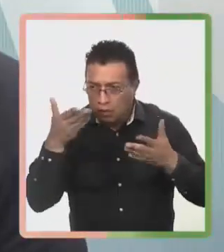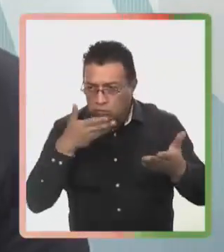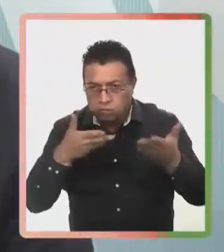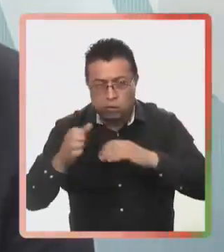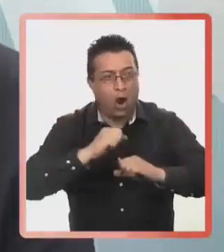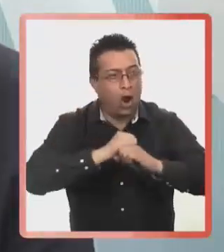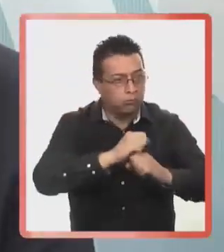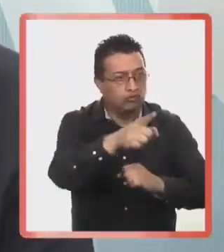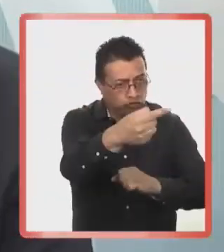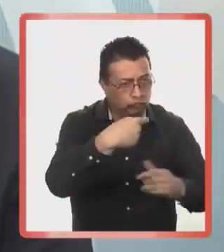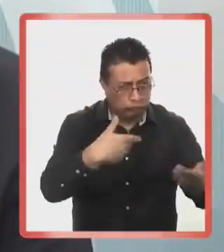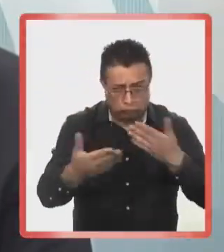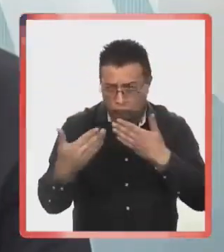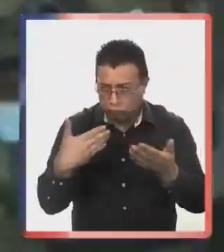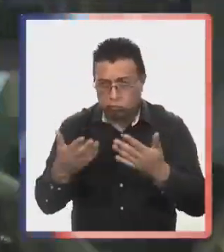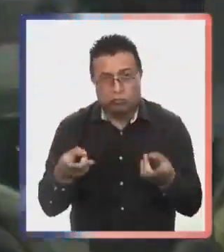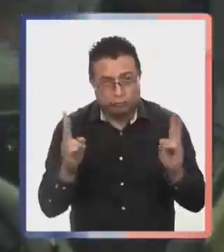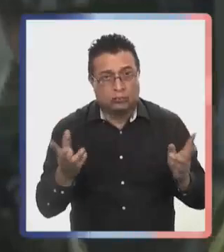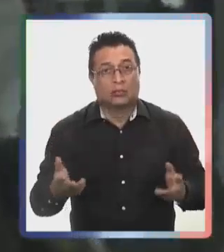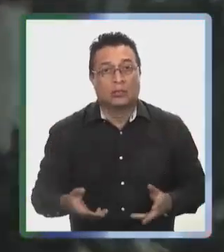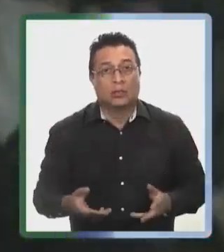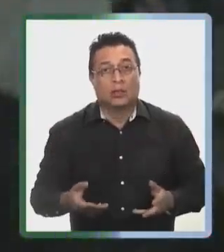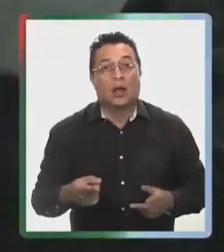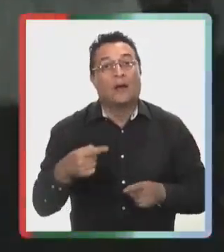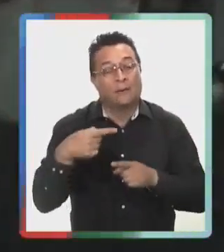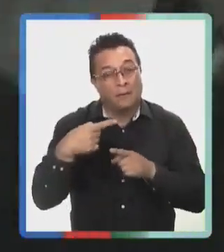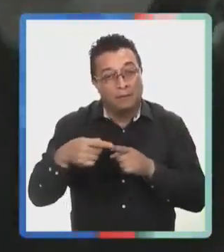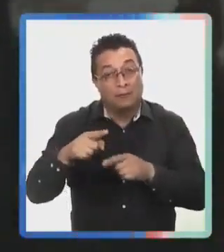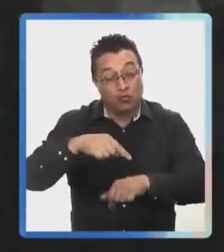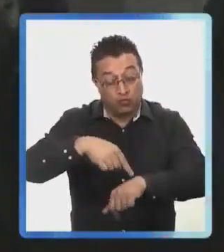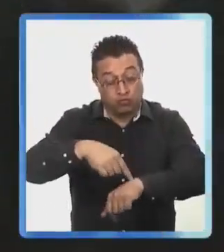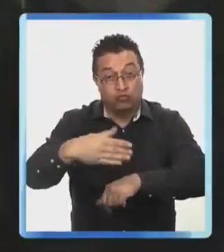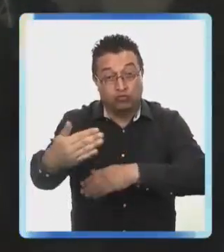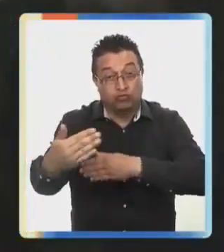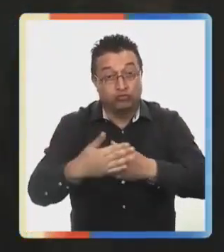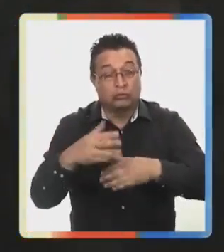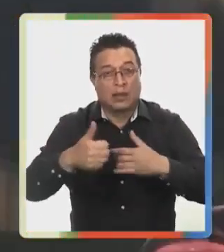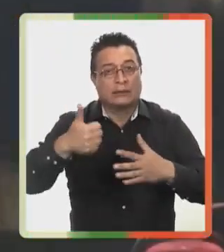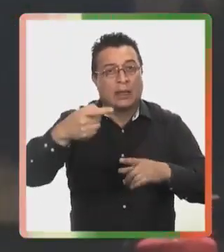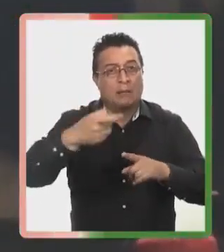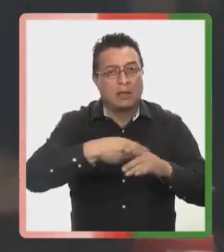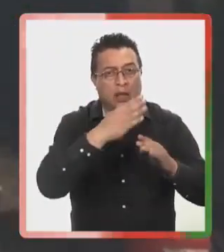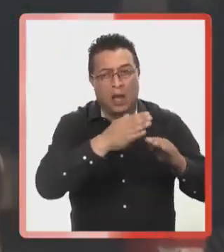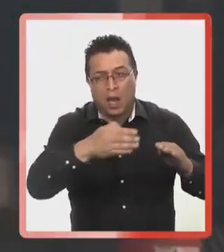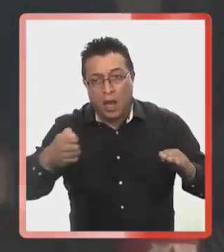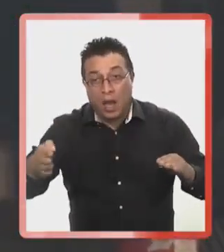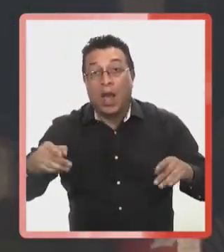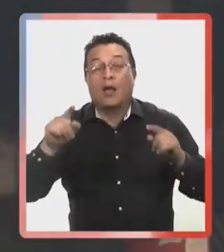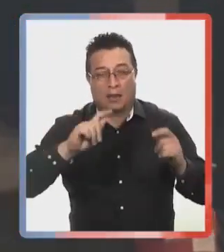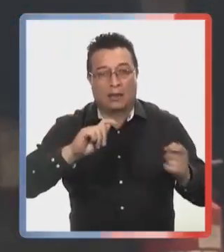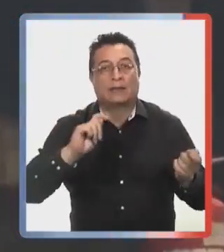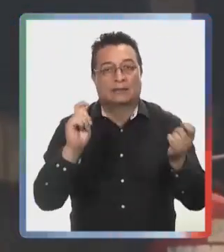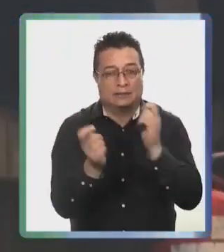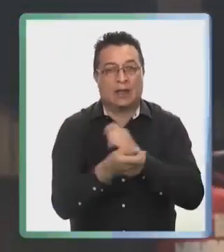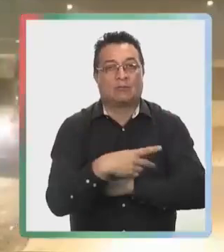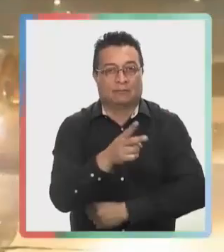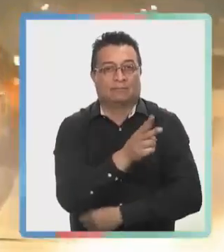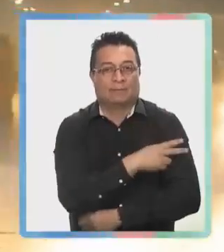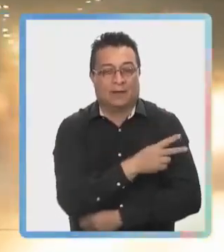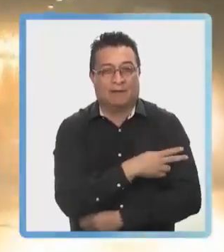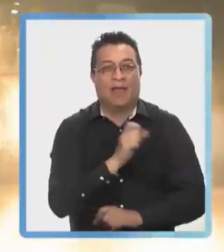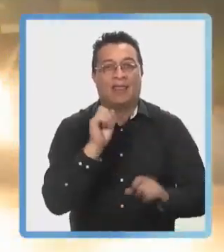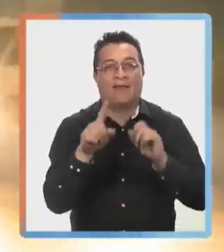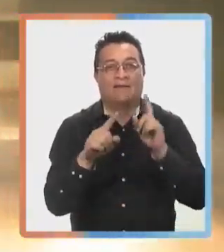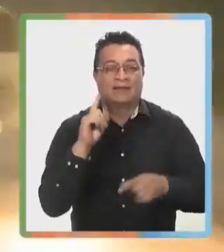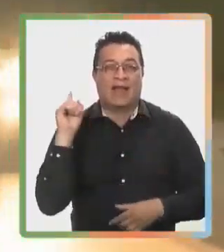escuchar, aquí hay que escuchar a la oposición también. En las próximas horas y después de 6 meses, se realizará el cambio en la